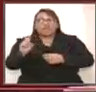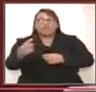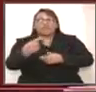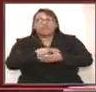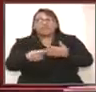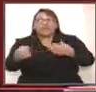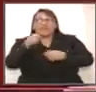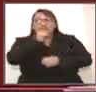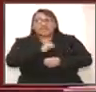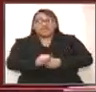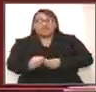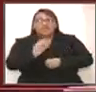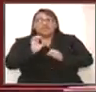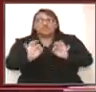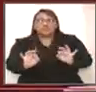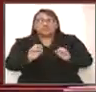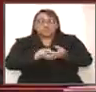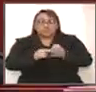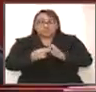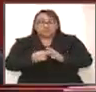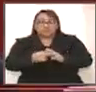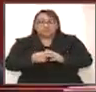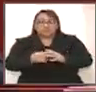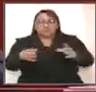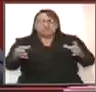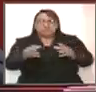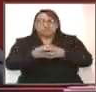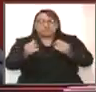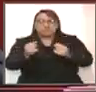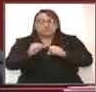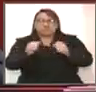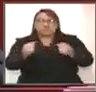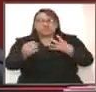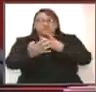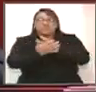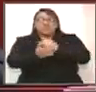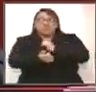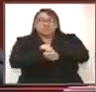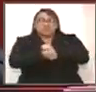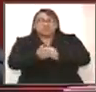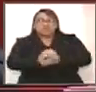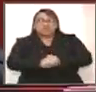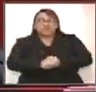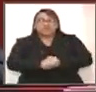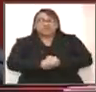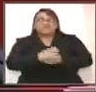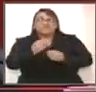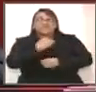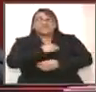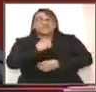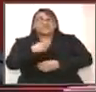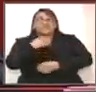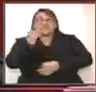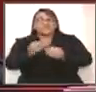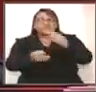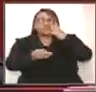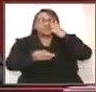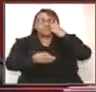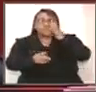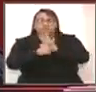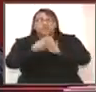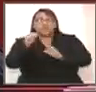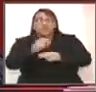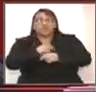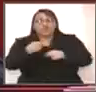semana de diciembre, es precisamente el estado actual del sistema penitenciario. Como ministro de Justicia y Derechos